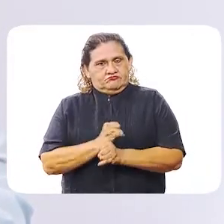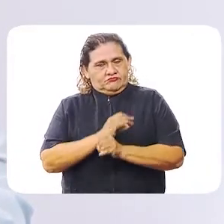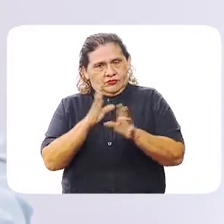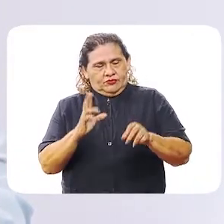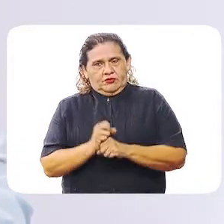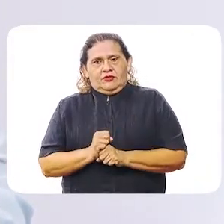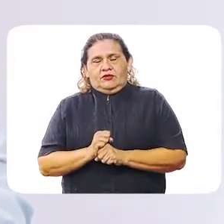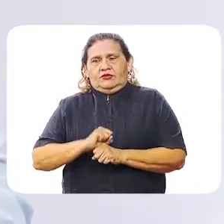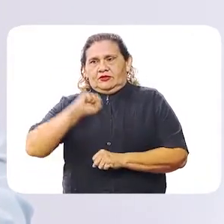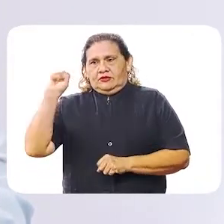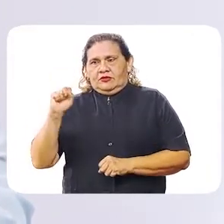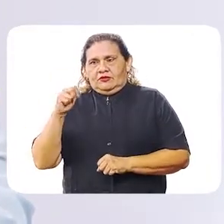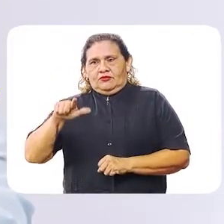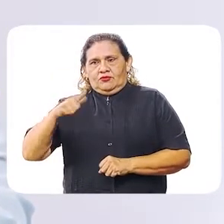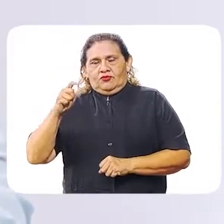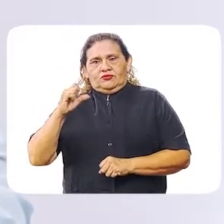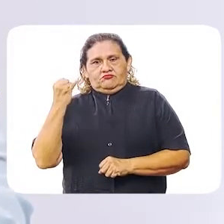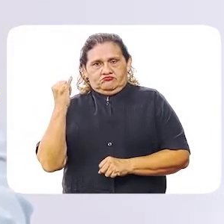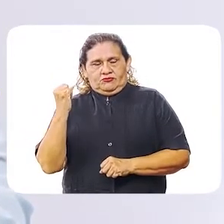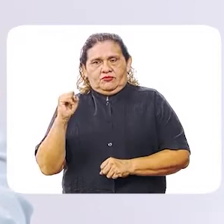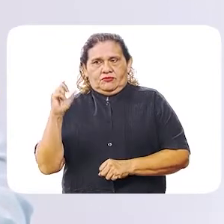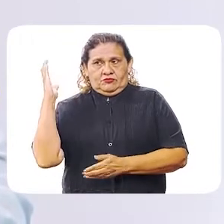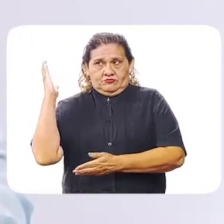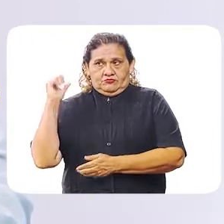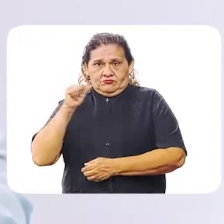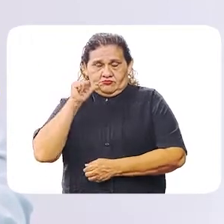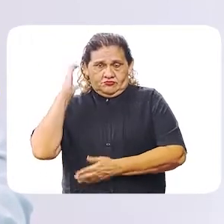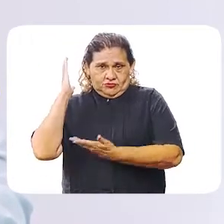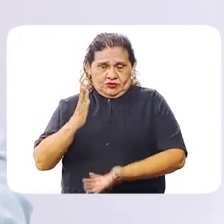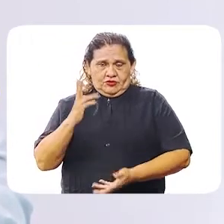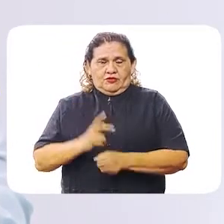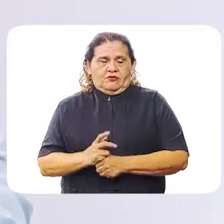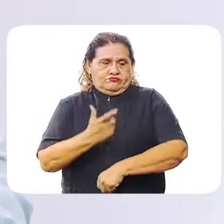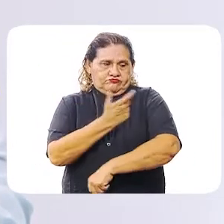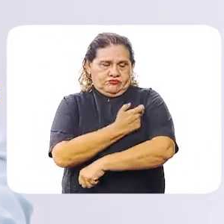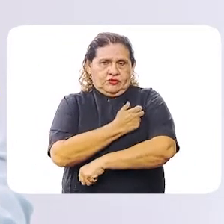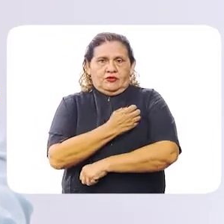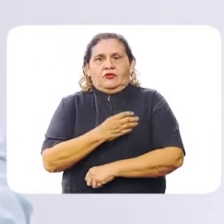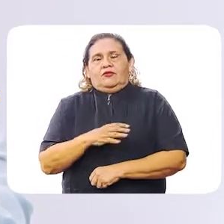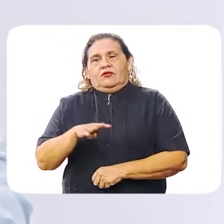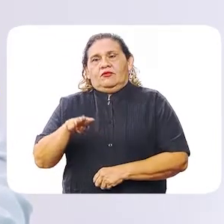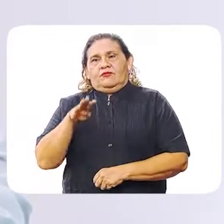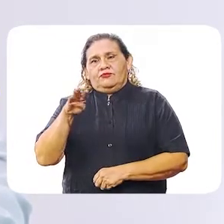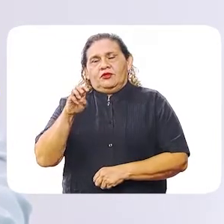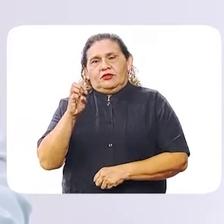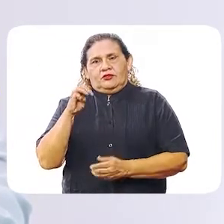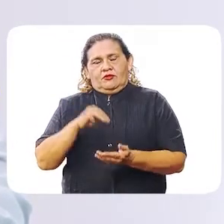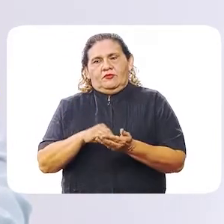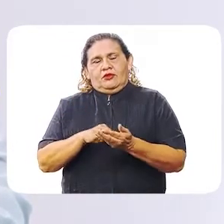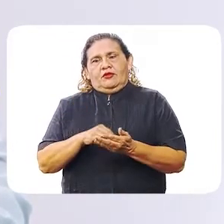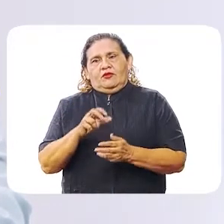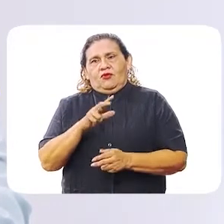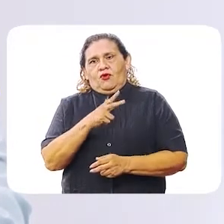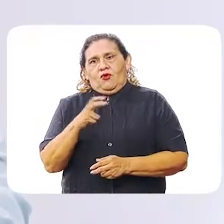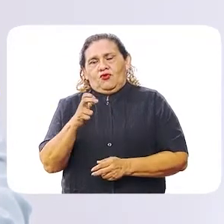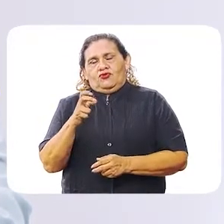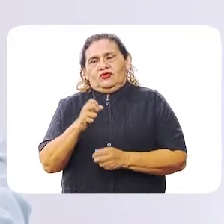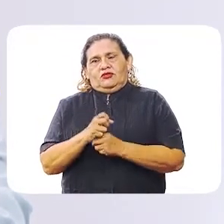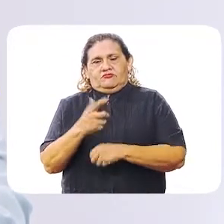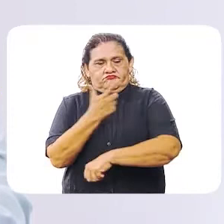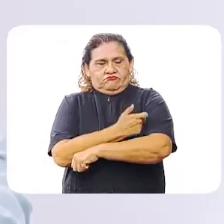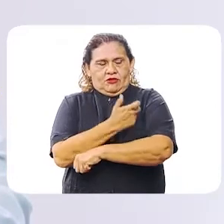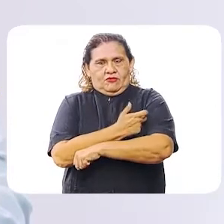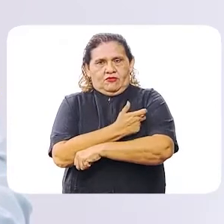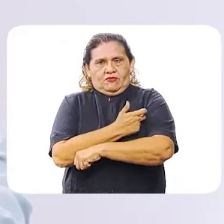este sábado 12 de junio. Ayer llegó a Yucatán un nuevo lote con 19.890 dosis de vacunas contra el